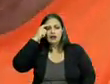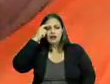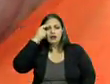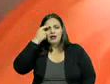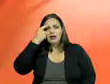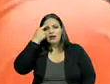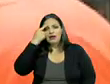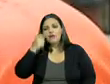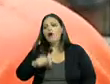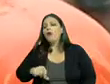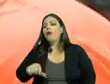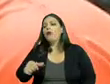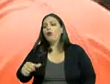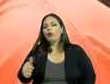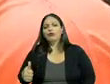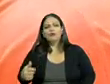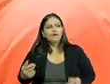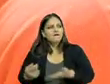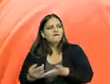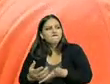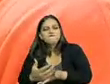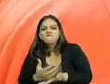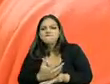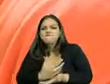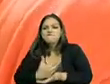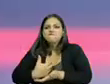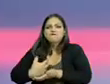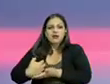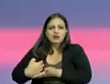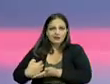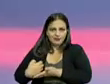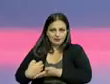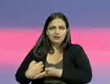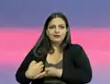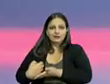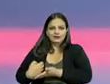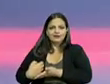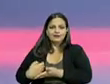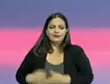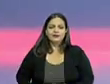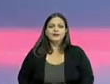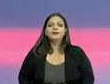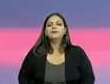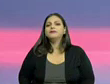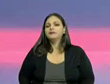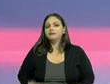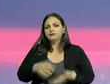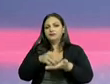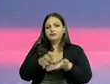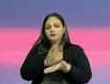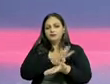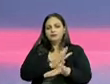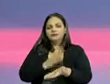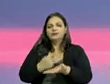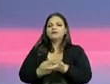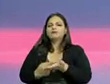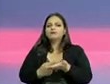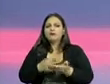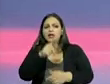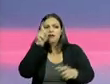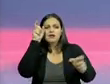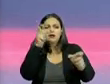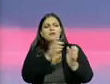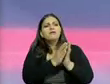la comparecencia de Carlos Pareja Gianoselli para que certifique la veracidad de una carta que circula en